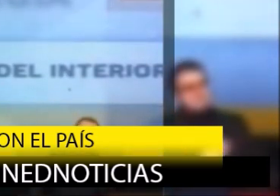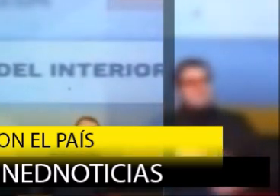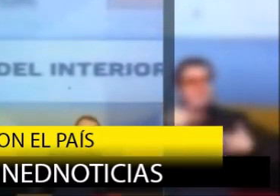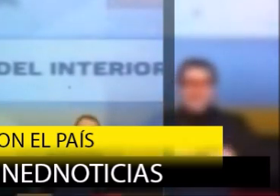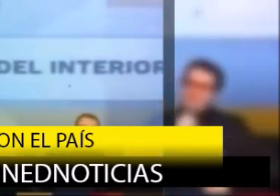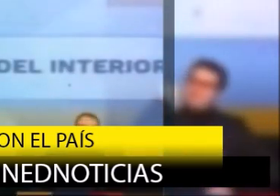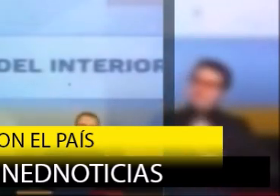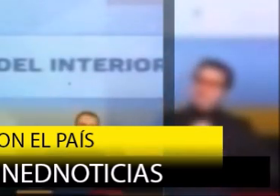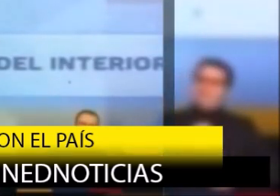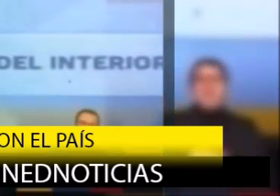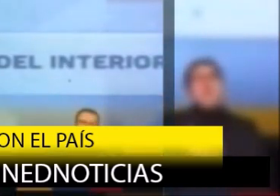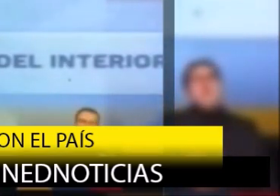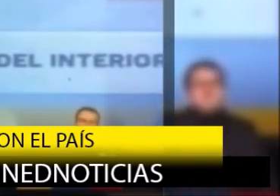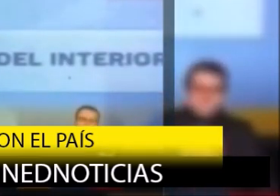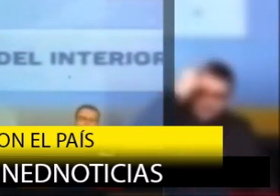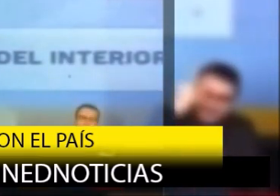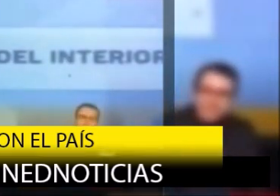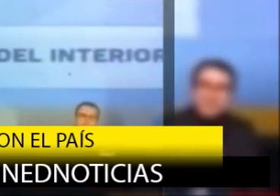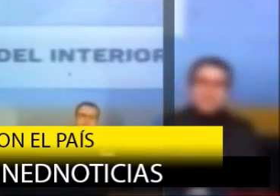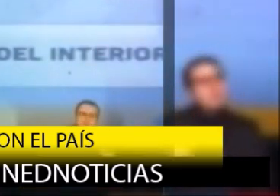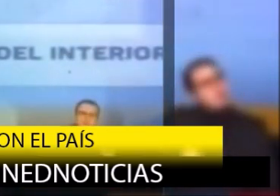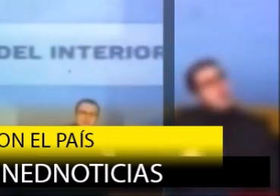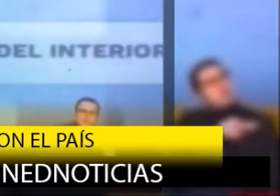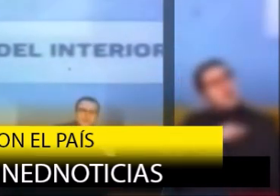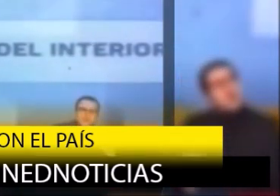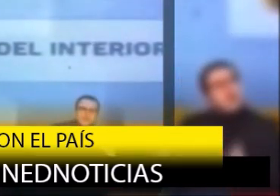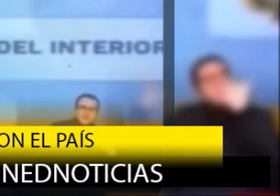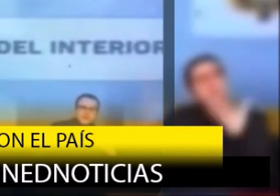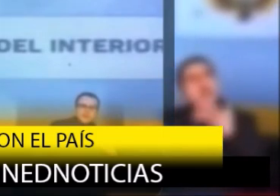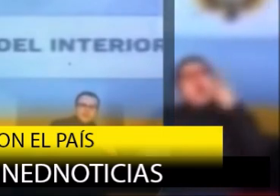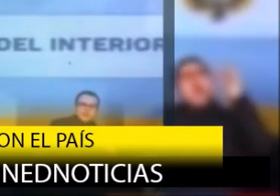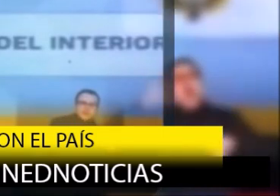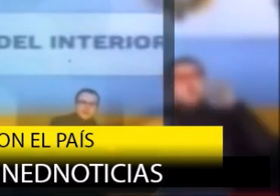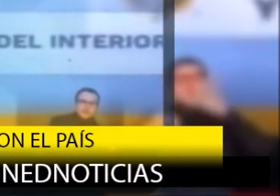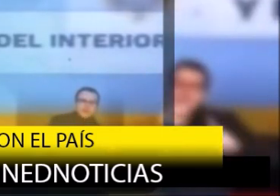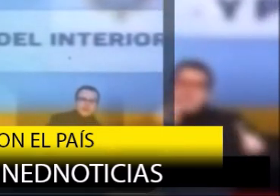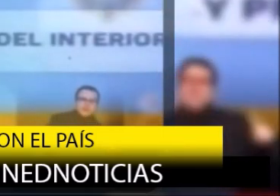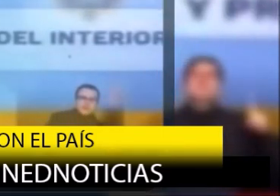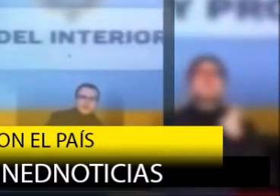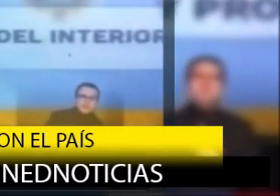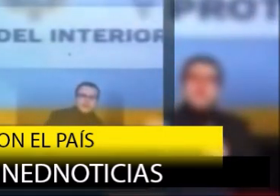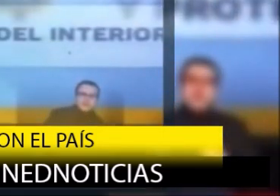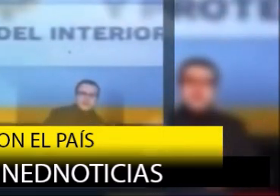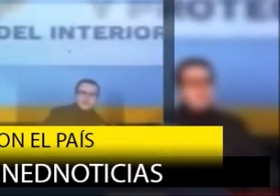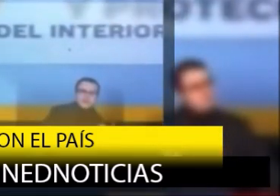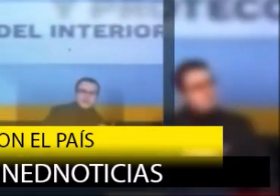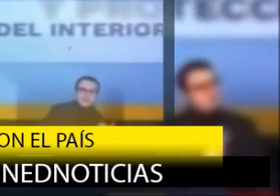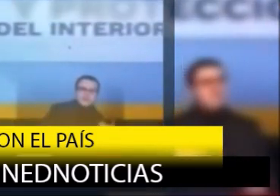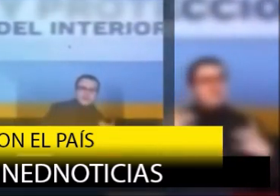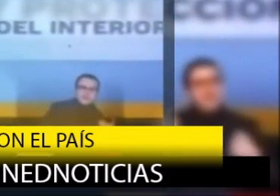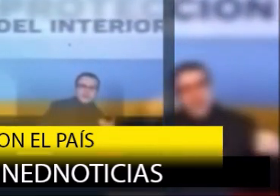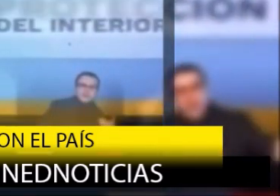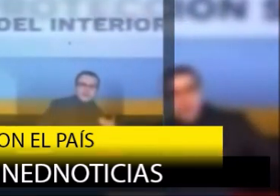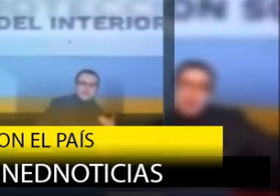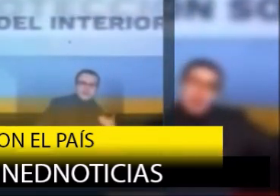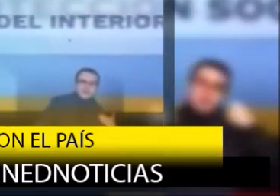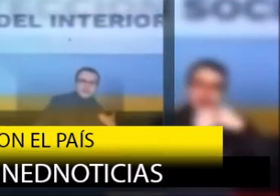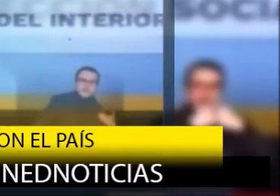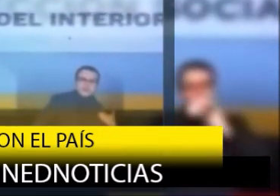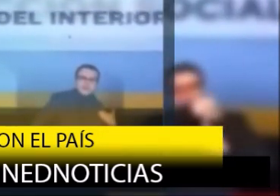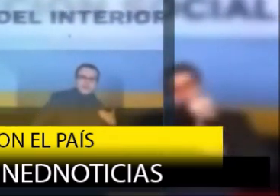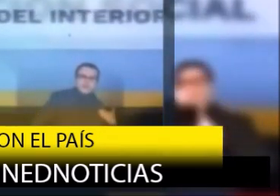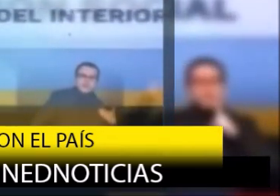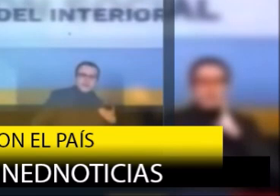lo maravilloso. Con la reforma laboral eso se acaba. Usted se queda con un patrón y fue hasta ahí. No tiene por qué, porque hay una estabilidad